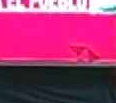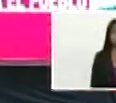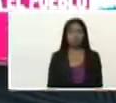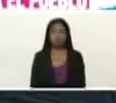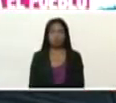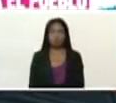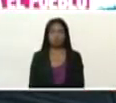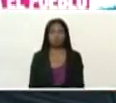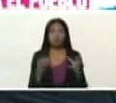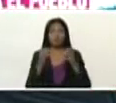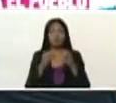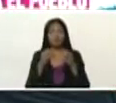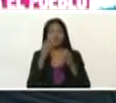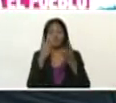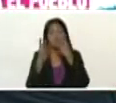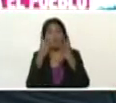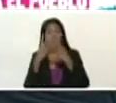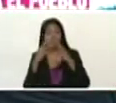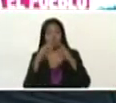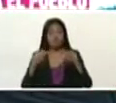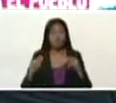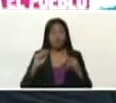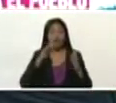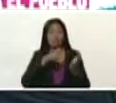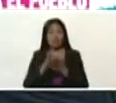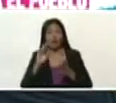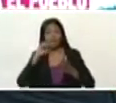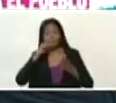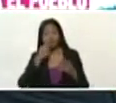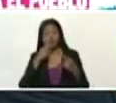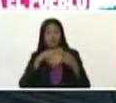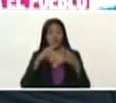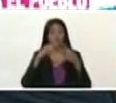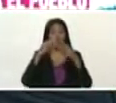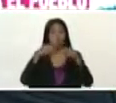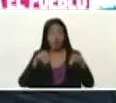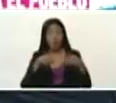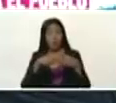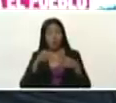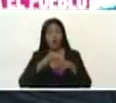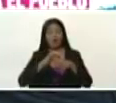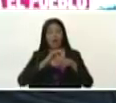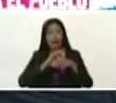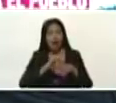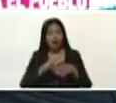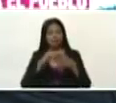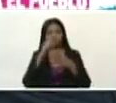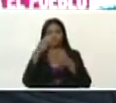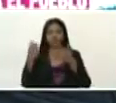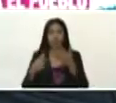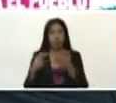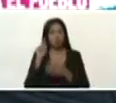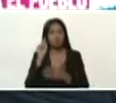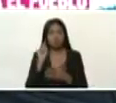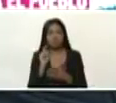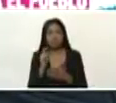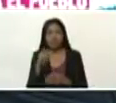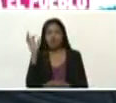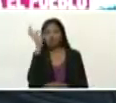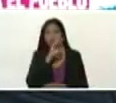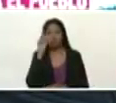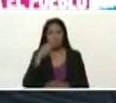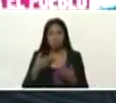campo soberano, garantizarle el pollo, huevo, carne y cerdo,